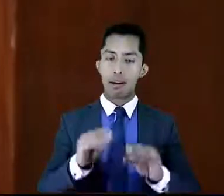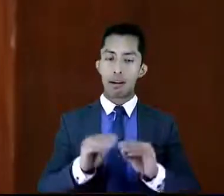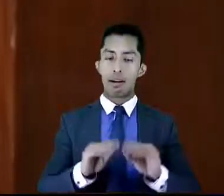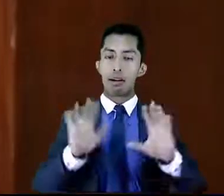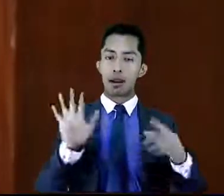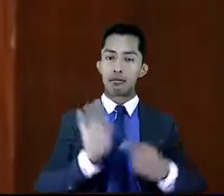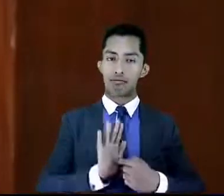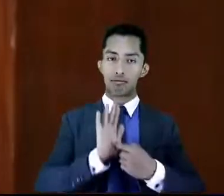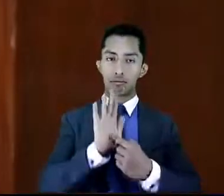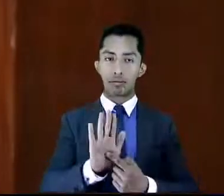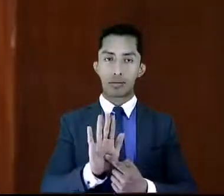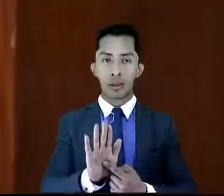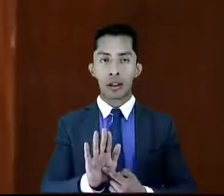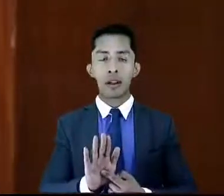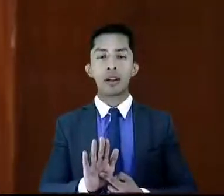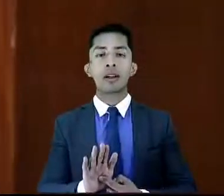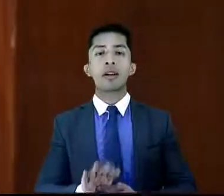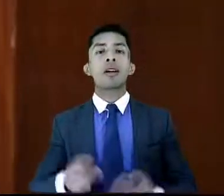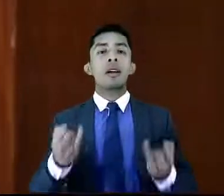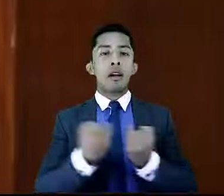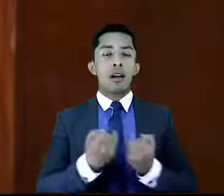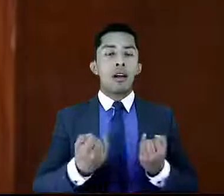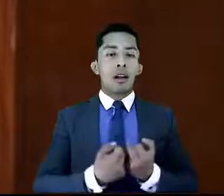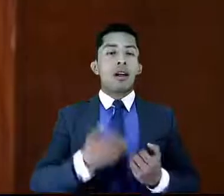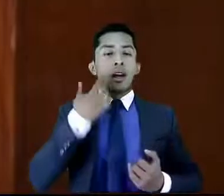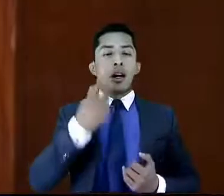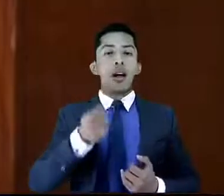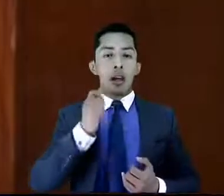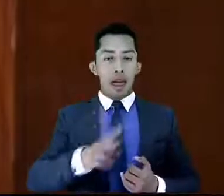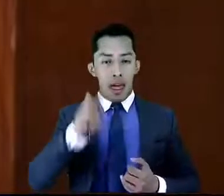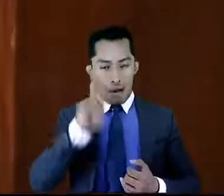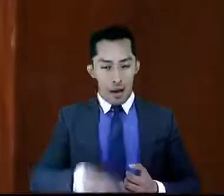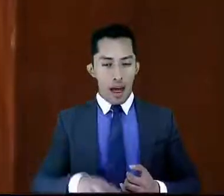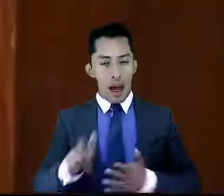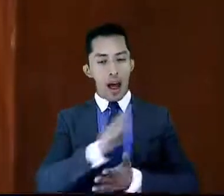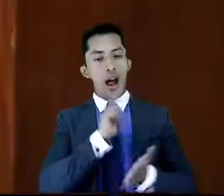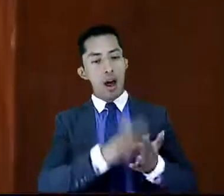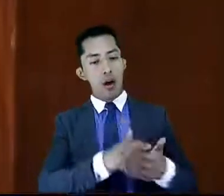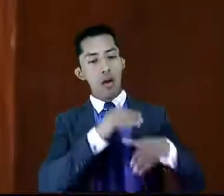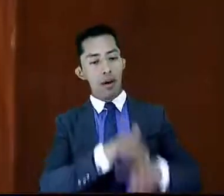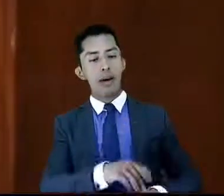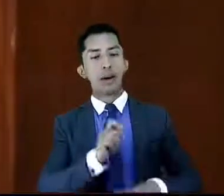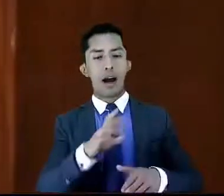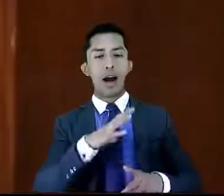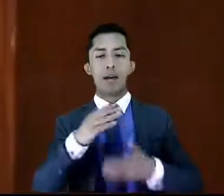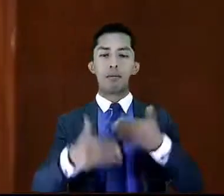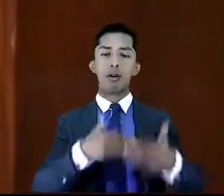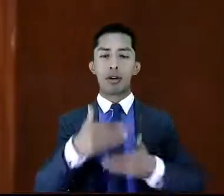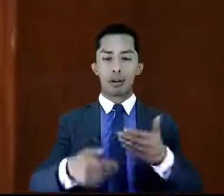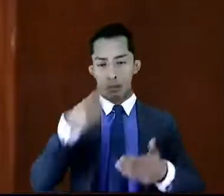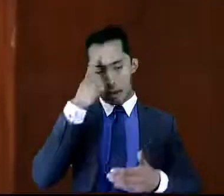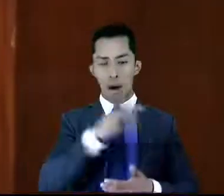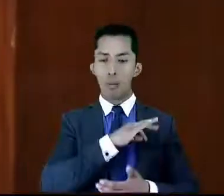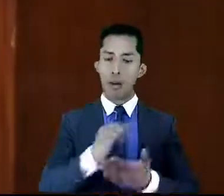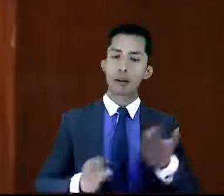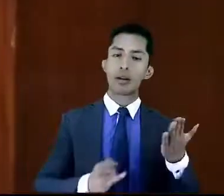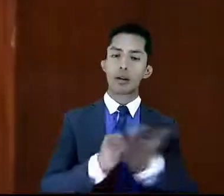Buscaremos fortalecer y dar certeza jurídica a los procesos de toma de decisión de la administración